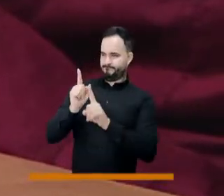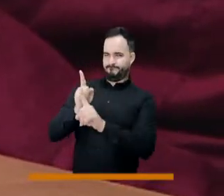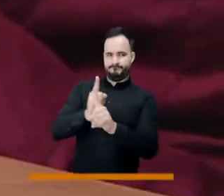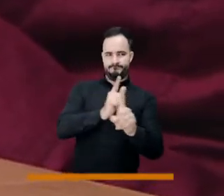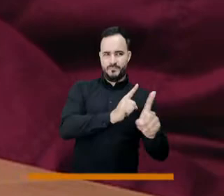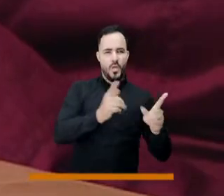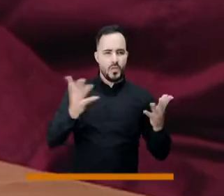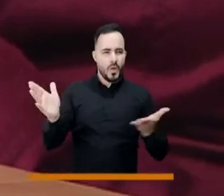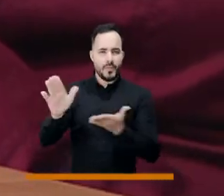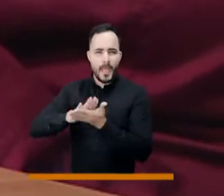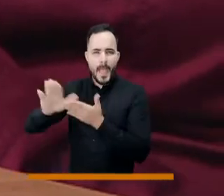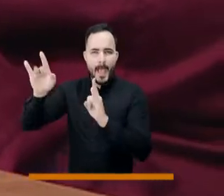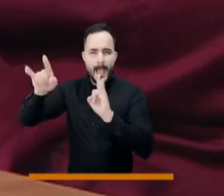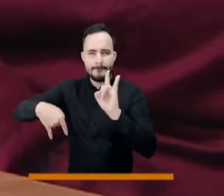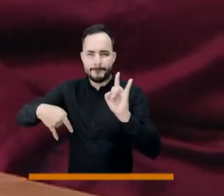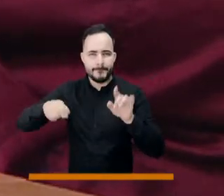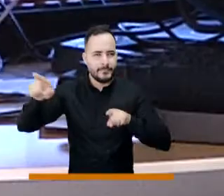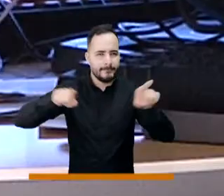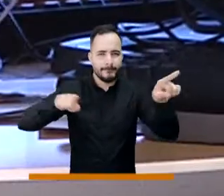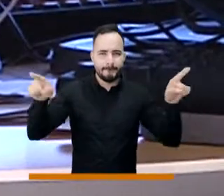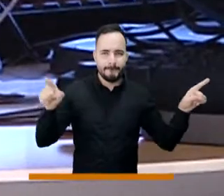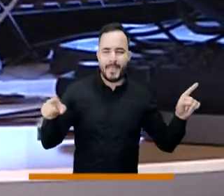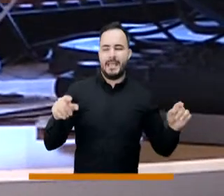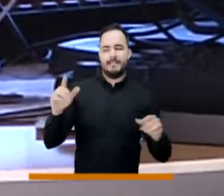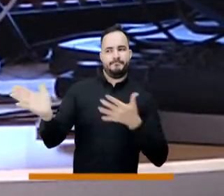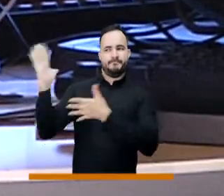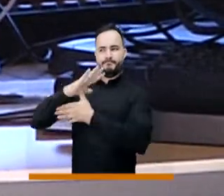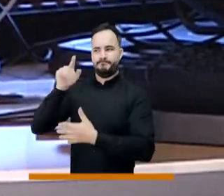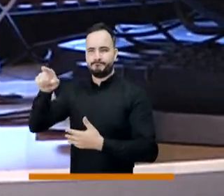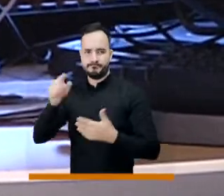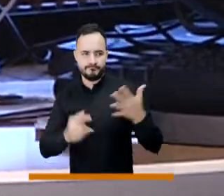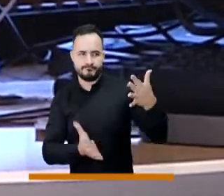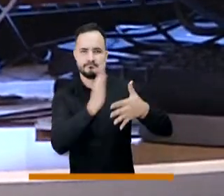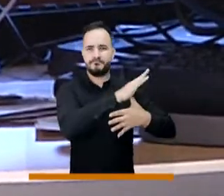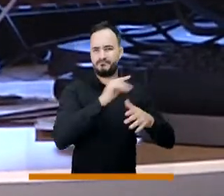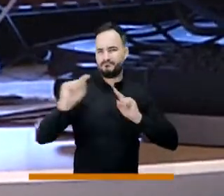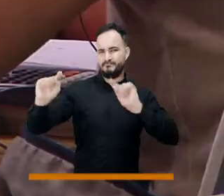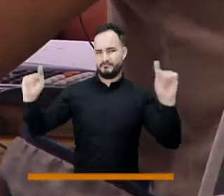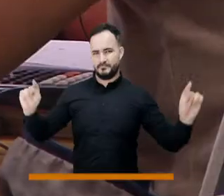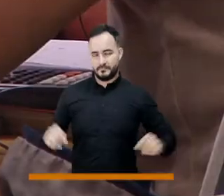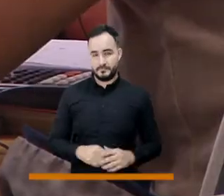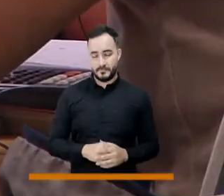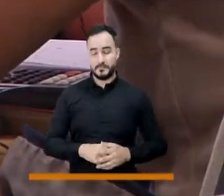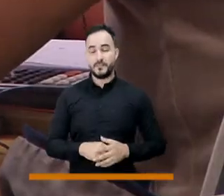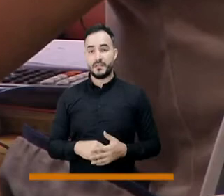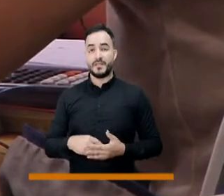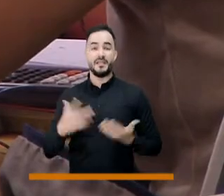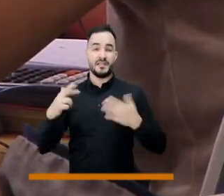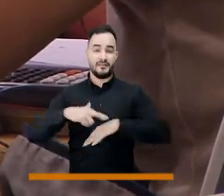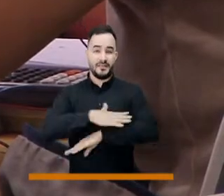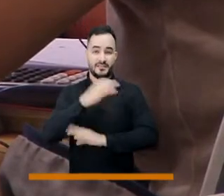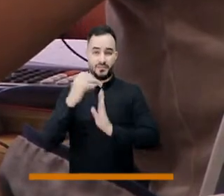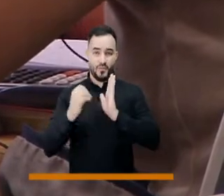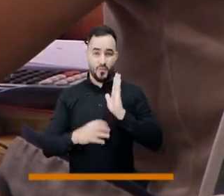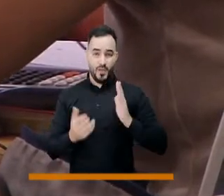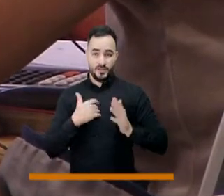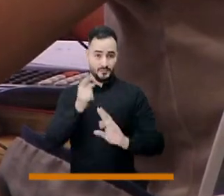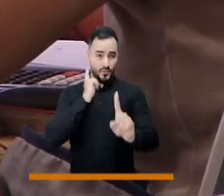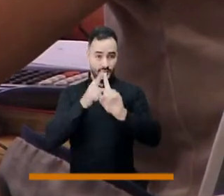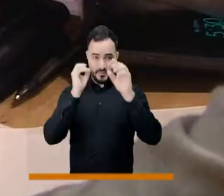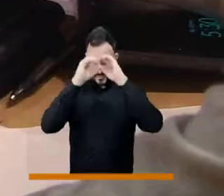eso pues la administración municipal tendrá que priorizar los desiertos de conectividad